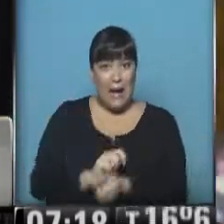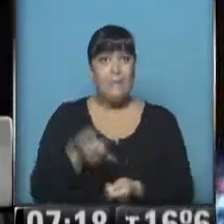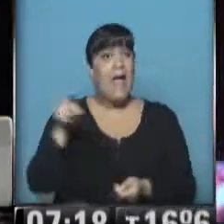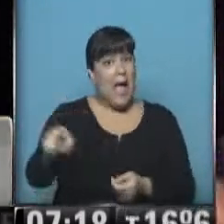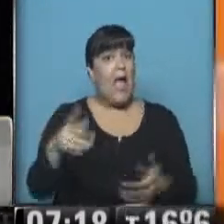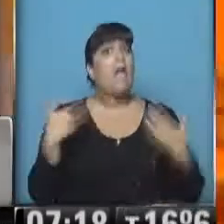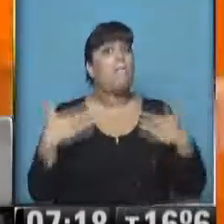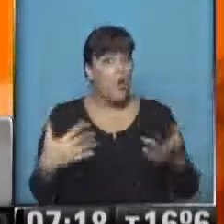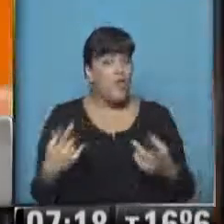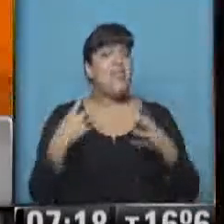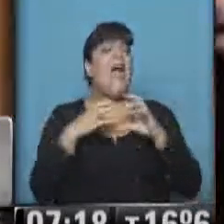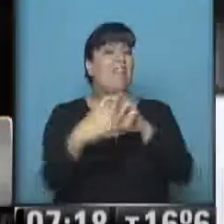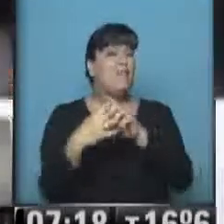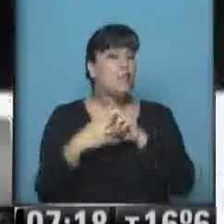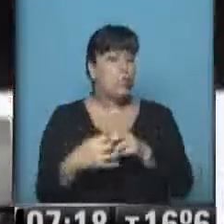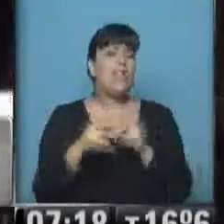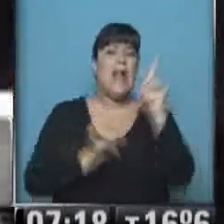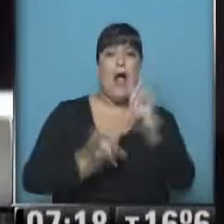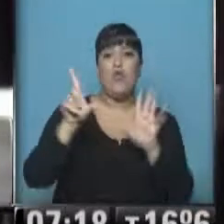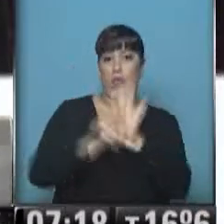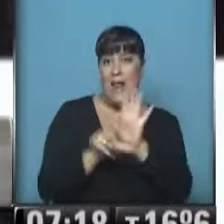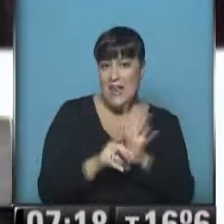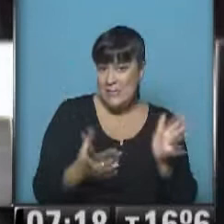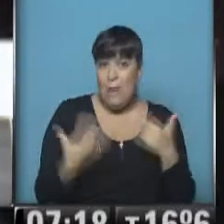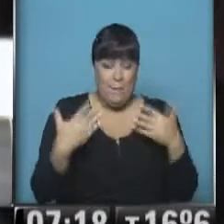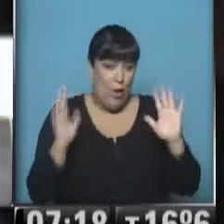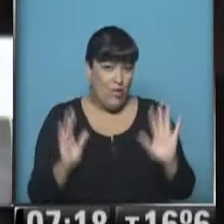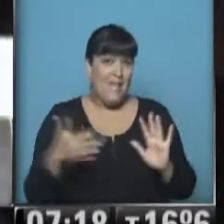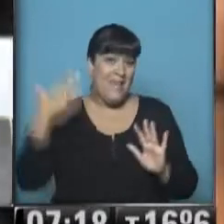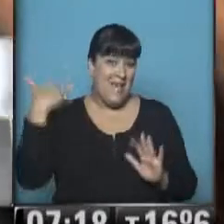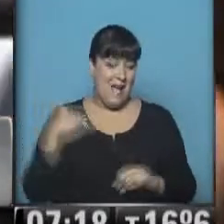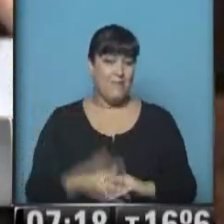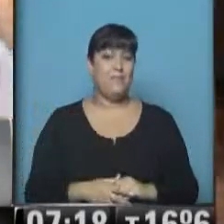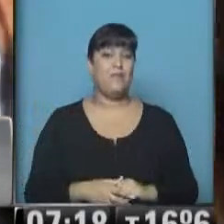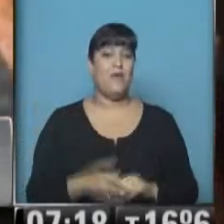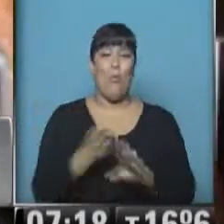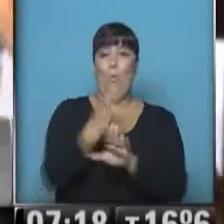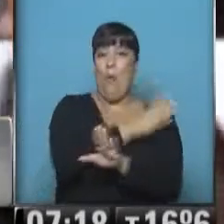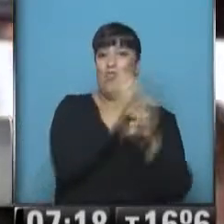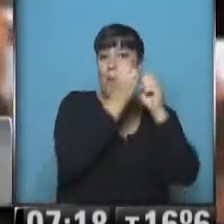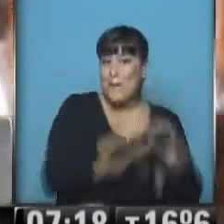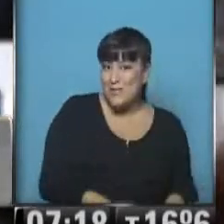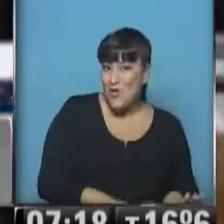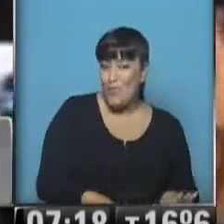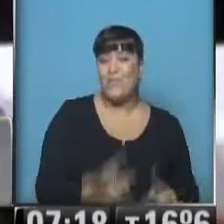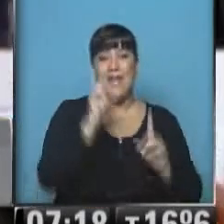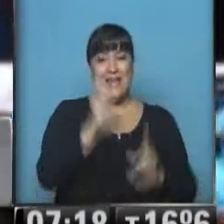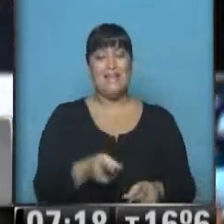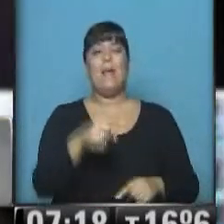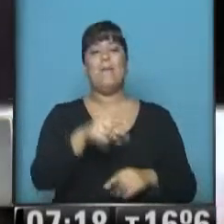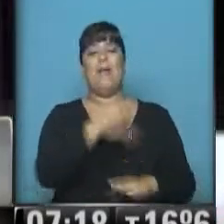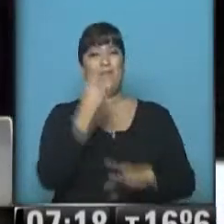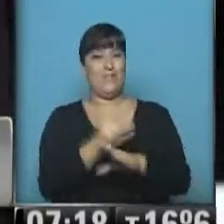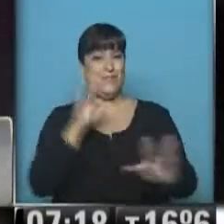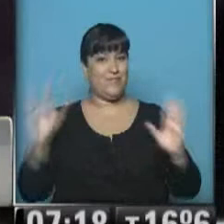de discutir al menos algunas leyes durante los primeros años de su gestión y durante el primer periodo de gestión.